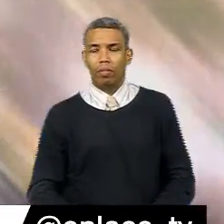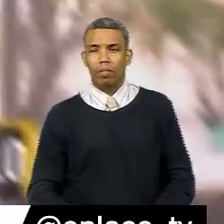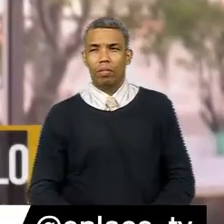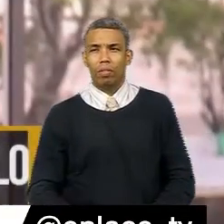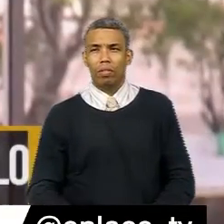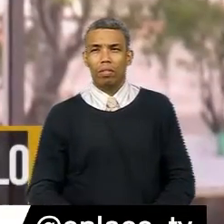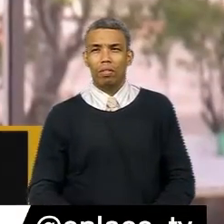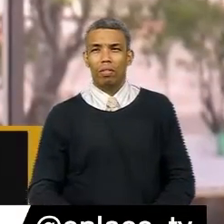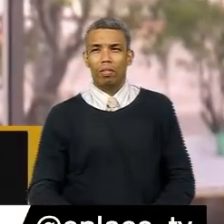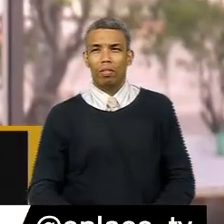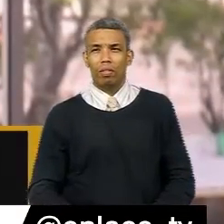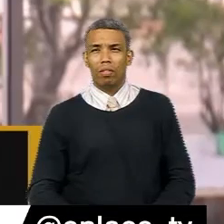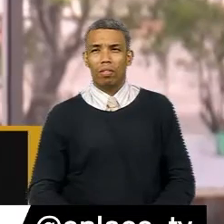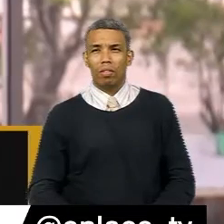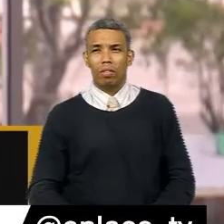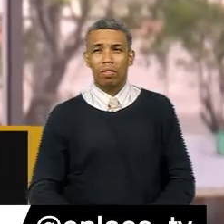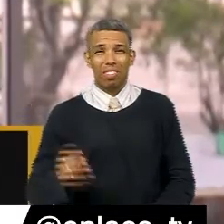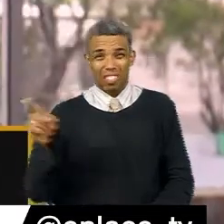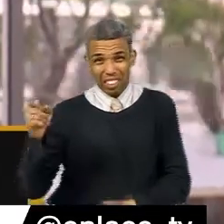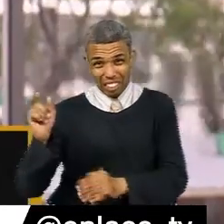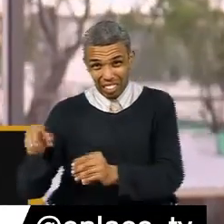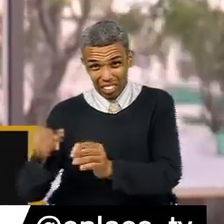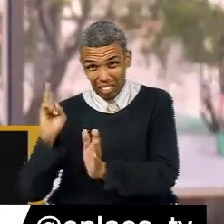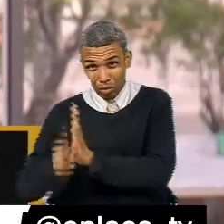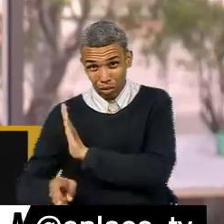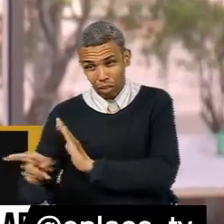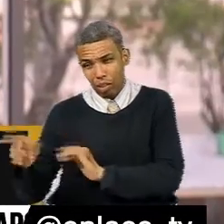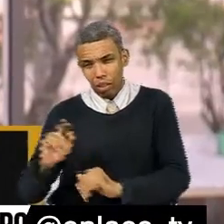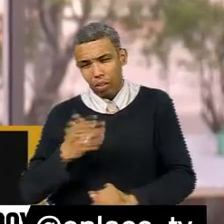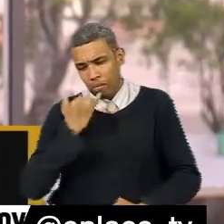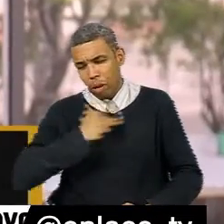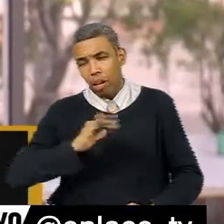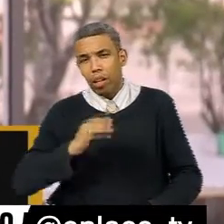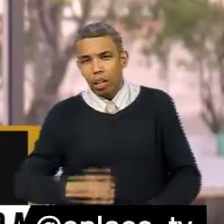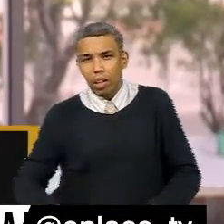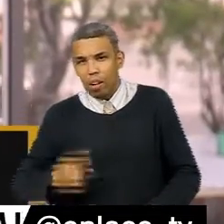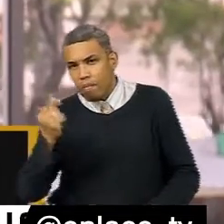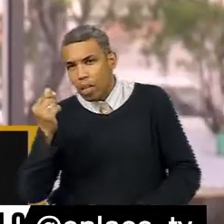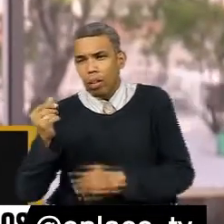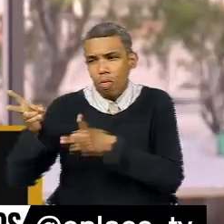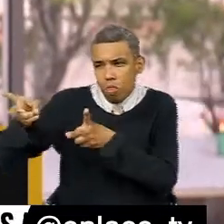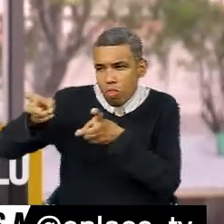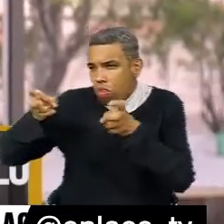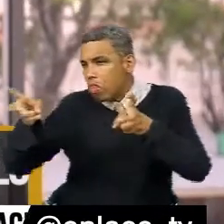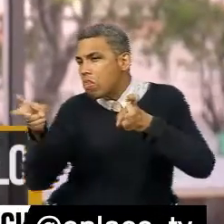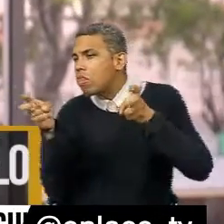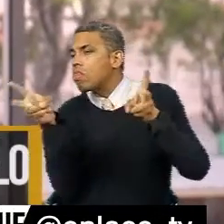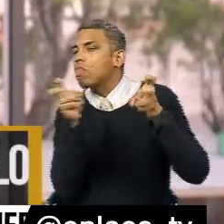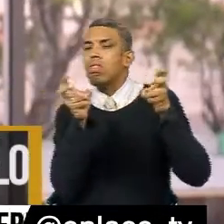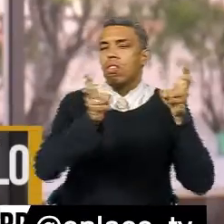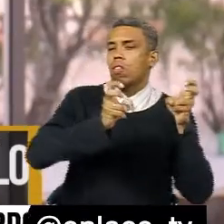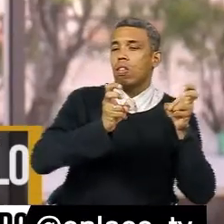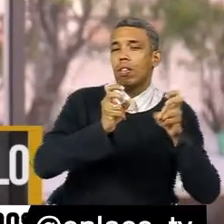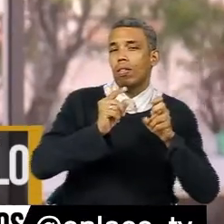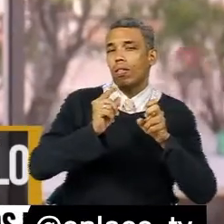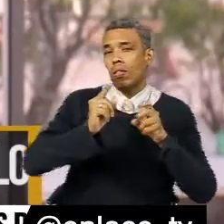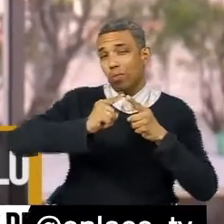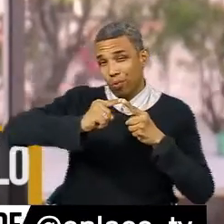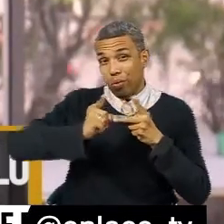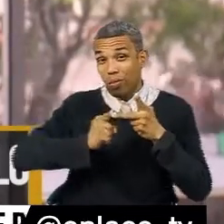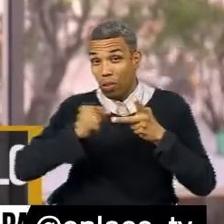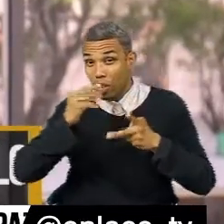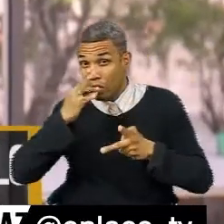La persona pues se dedicaba a cobrar extorsiones, como también trabajaba en el tema de microtráfico. Allí pues